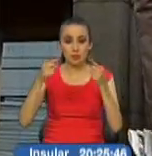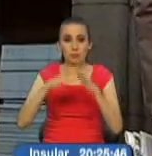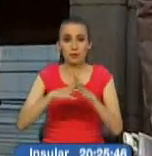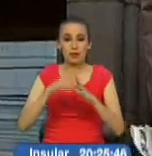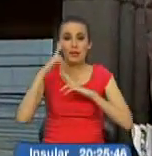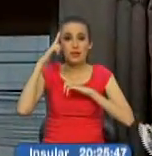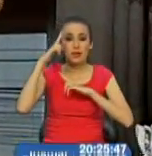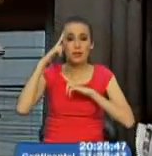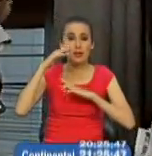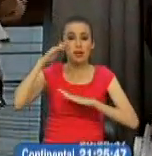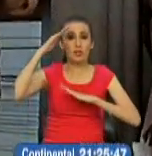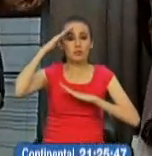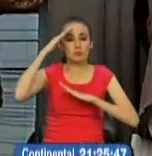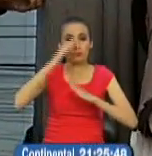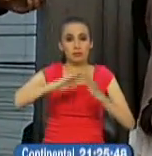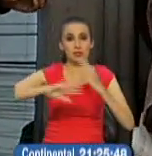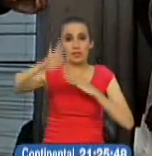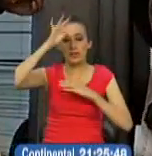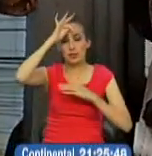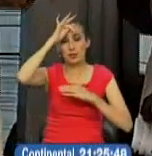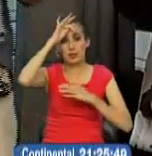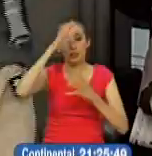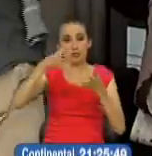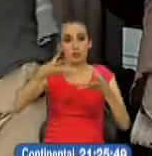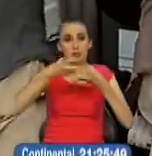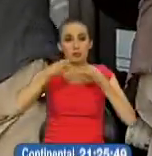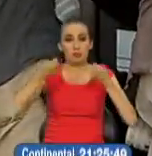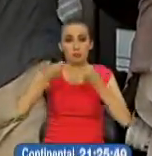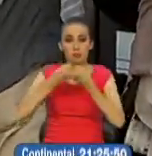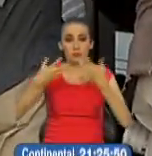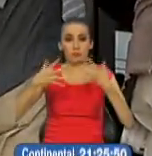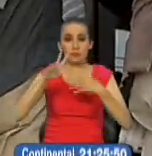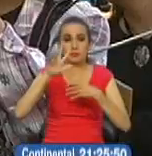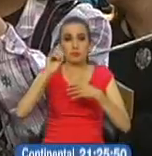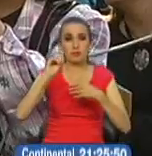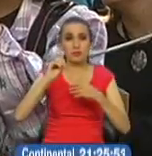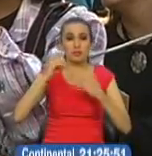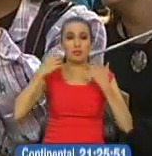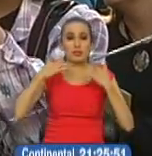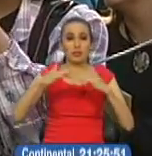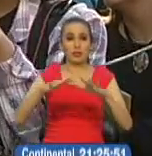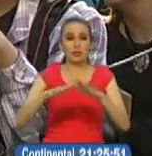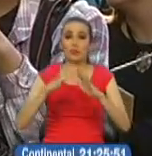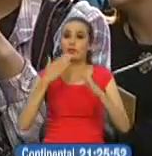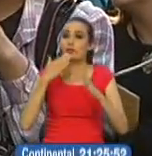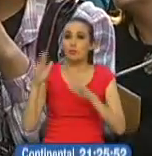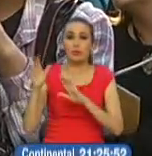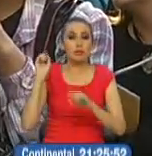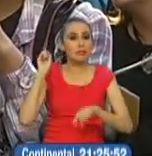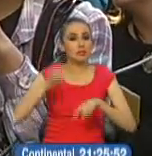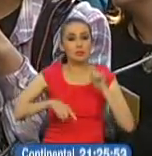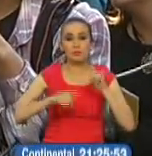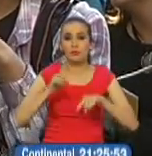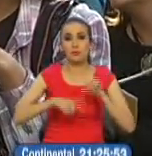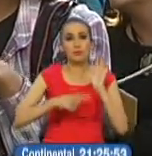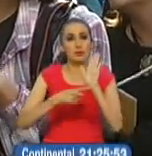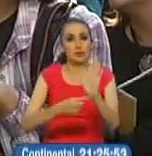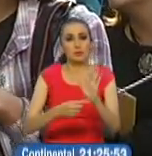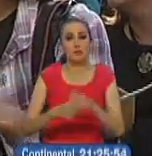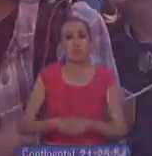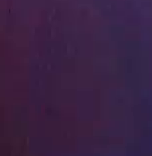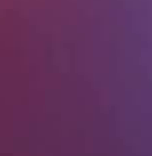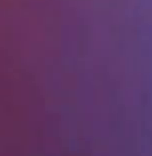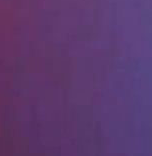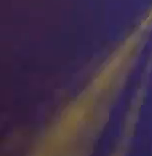armada en el hospital de la policía durante el intento de golpe de Estado del 30 de septiembre de 2010, lo cual no pudieron demostrar.